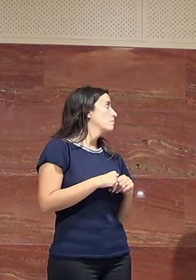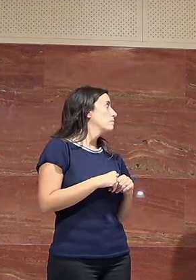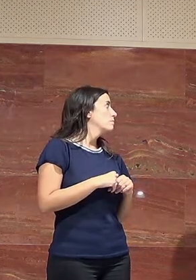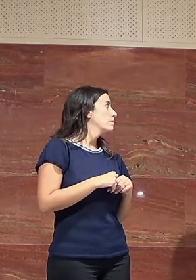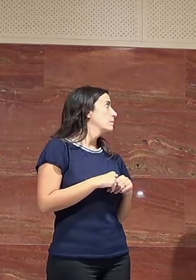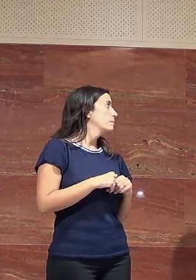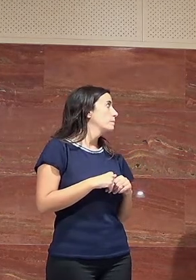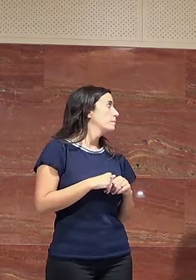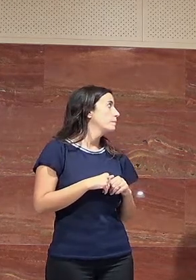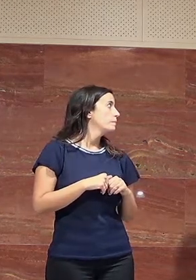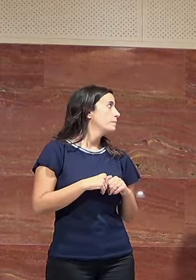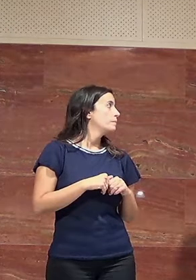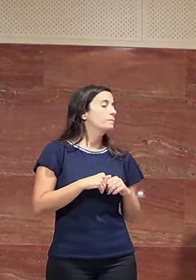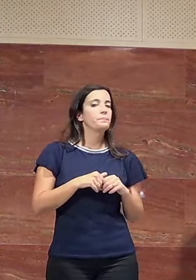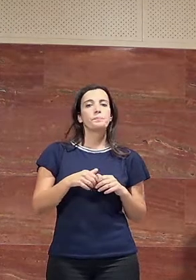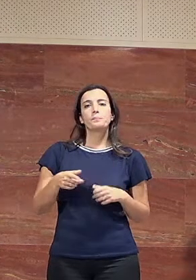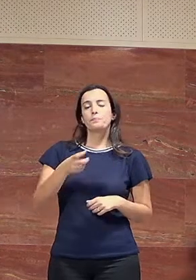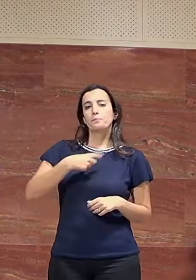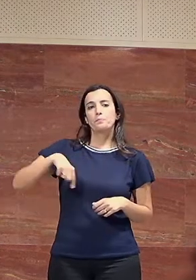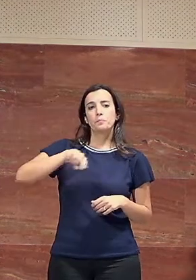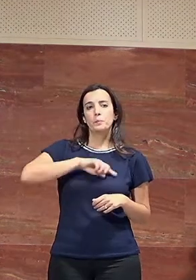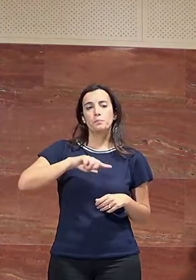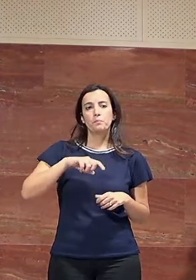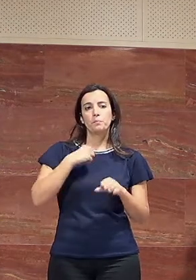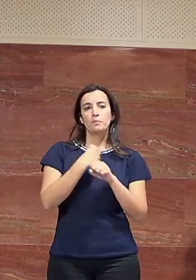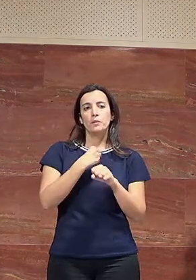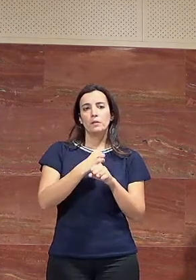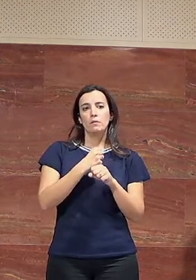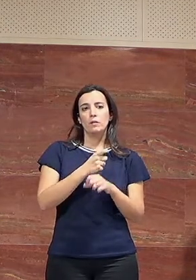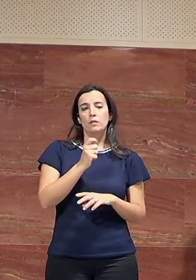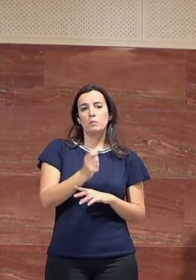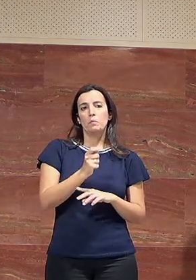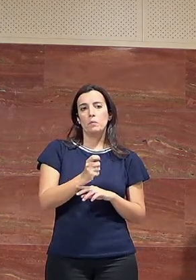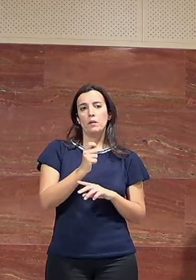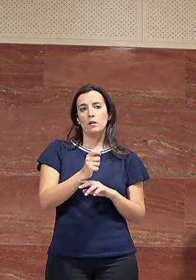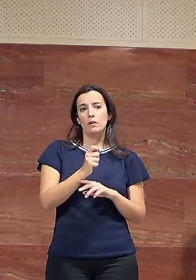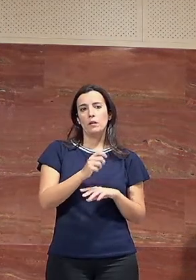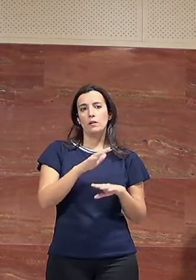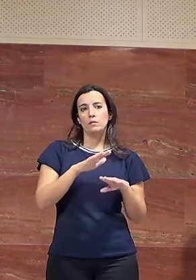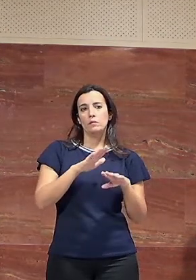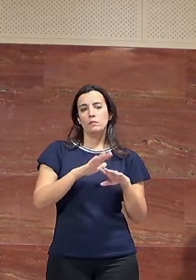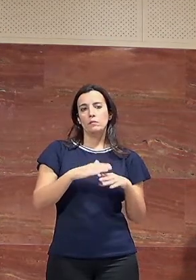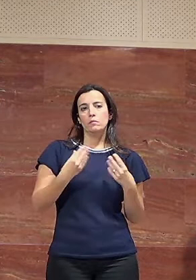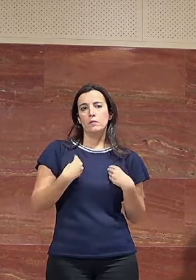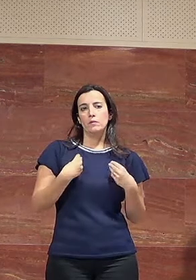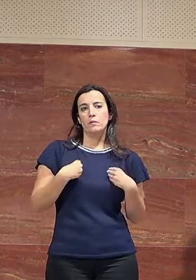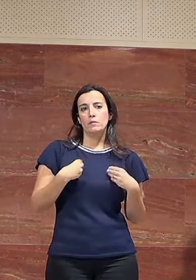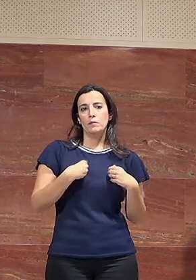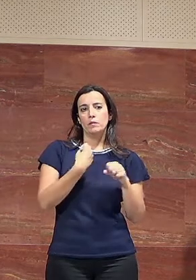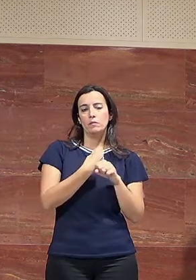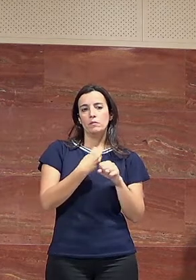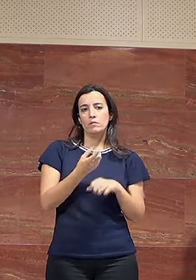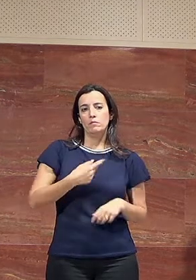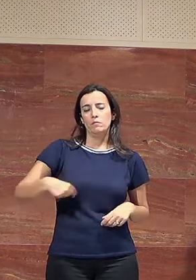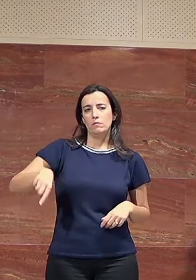hemos sido como una oposición y los viejos, como decimos, los viejos